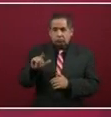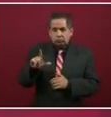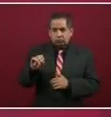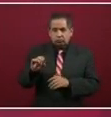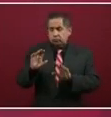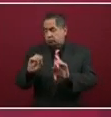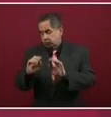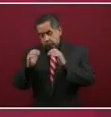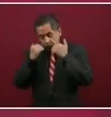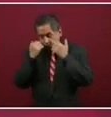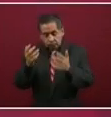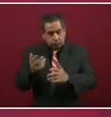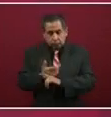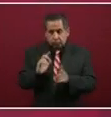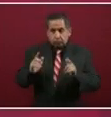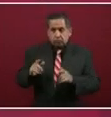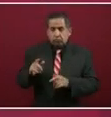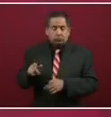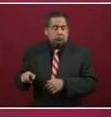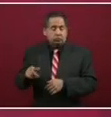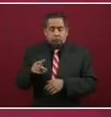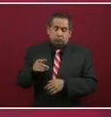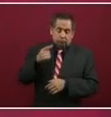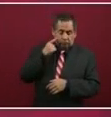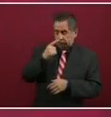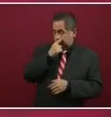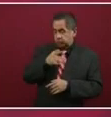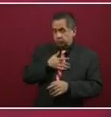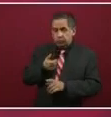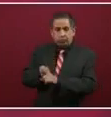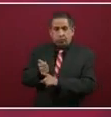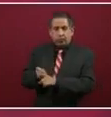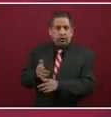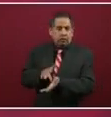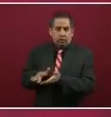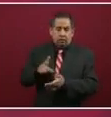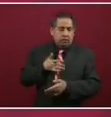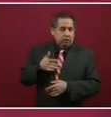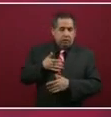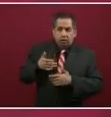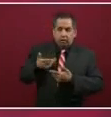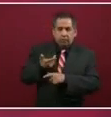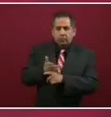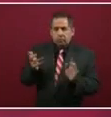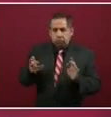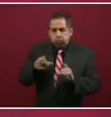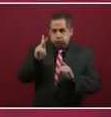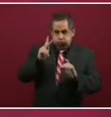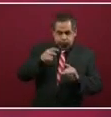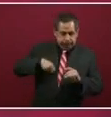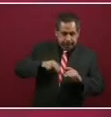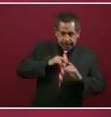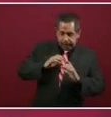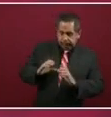ir hacia Estados Unidos, pero dar las